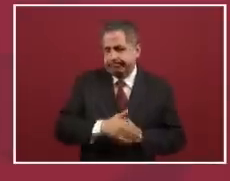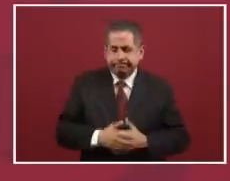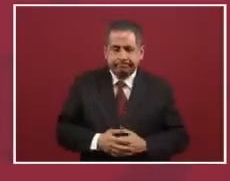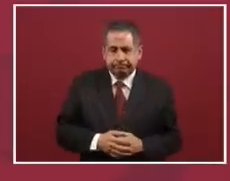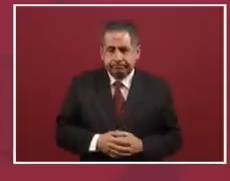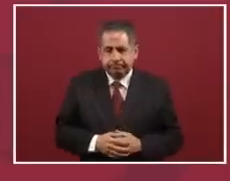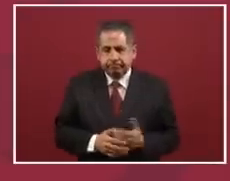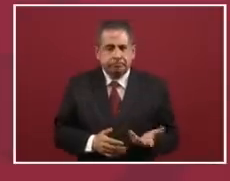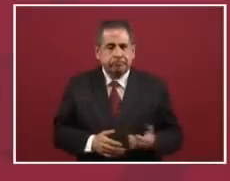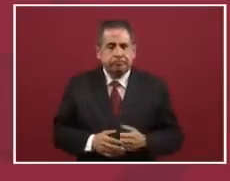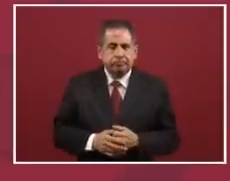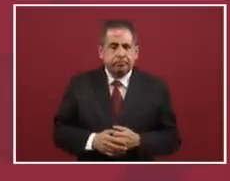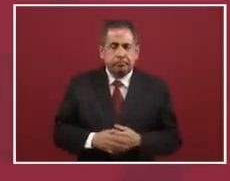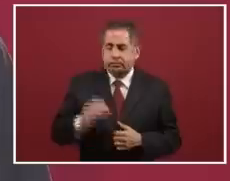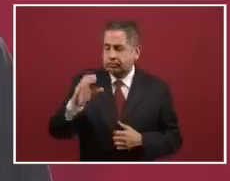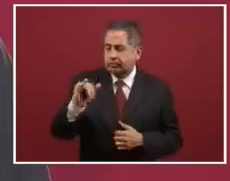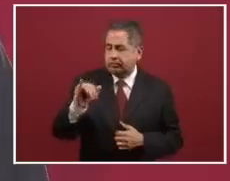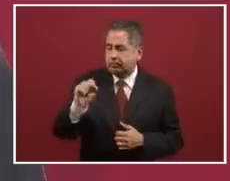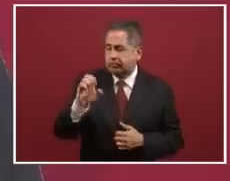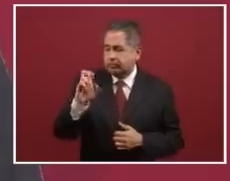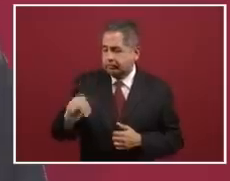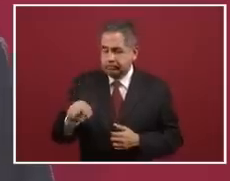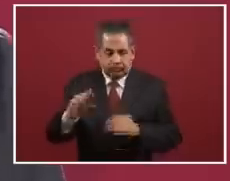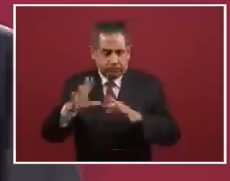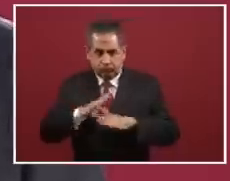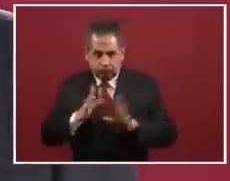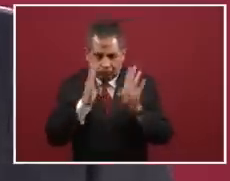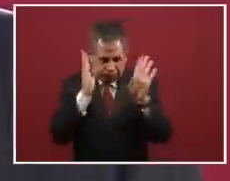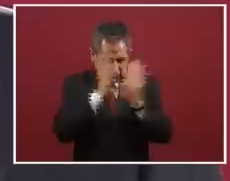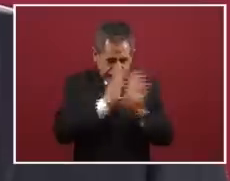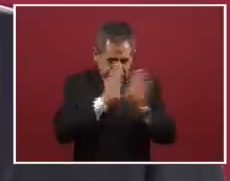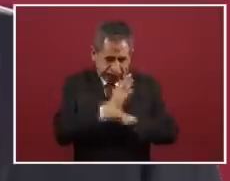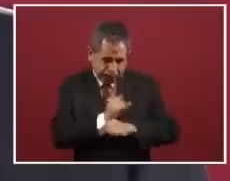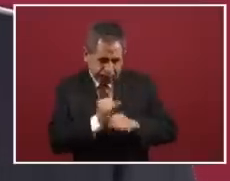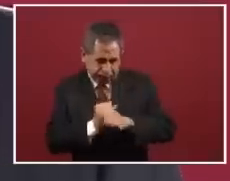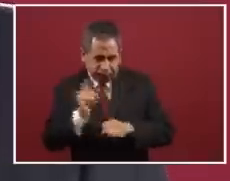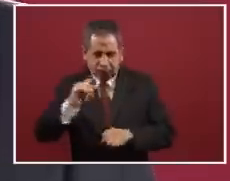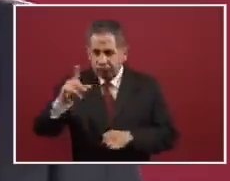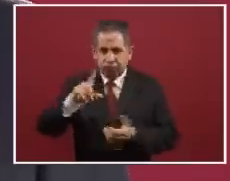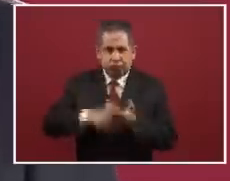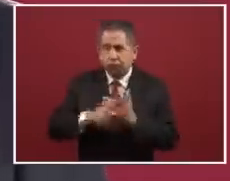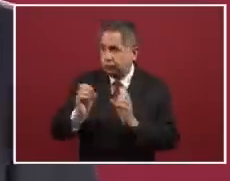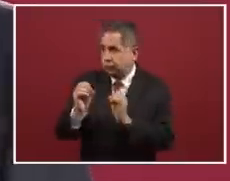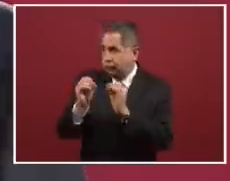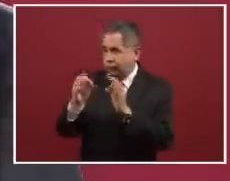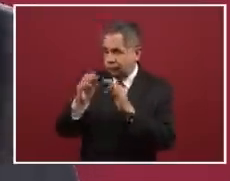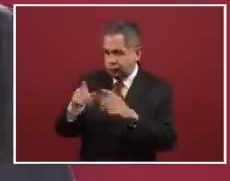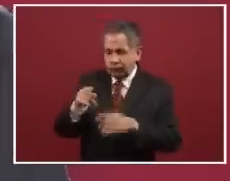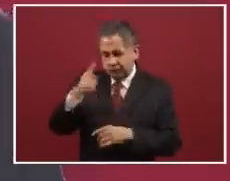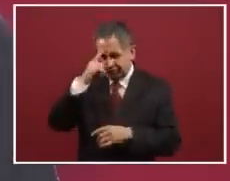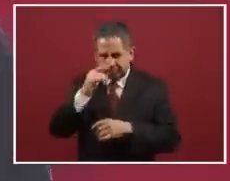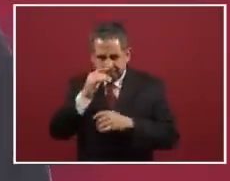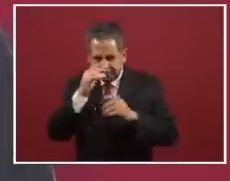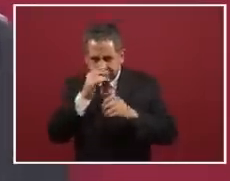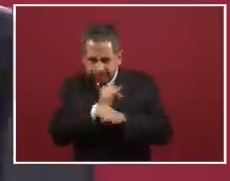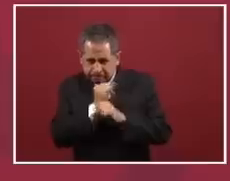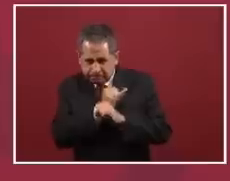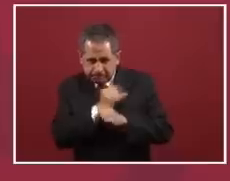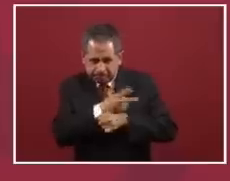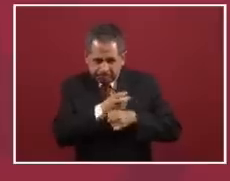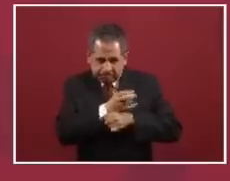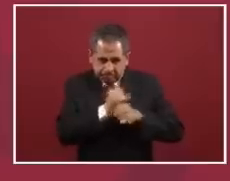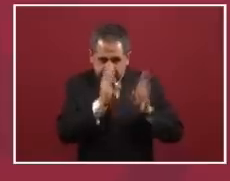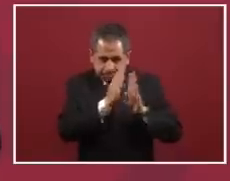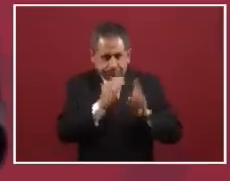Ya no está el CISEN, ya no tenemos oficinas de espionaje,